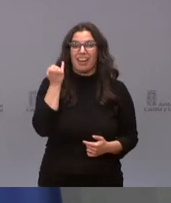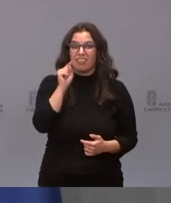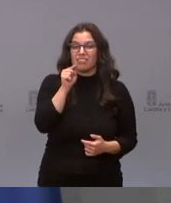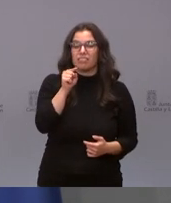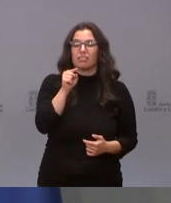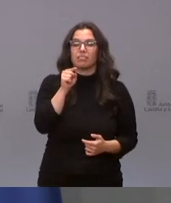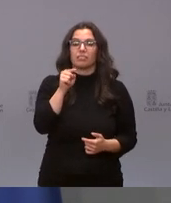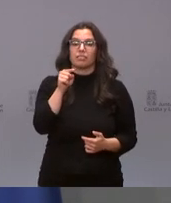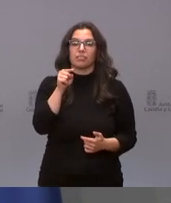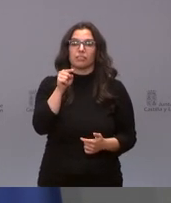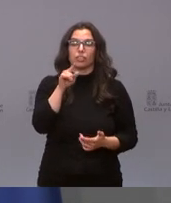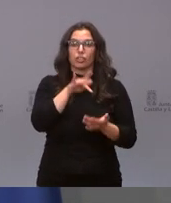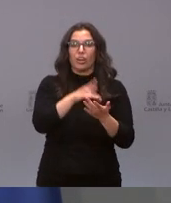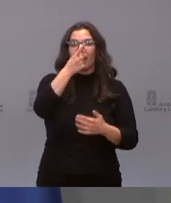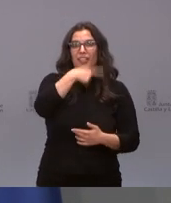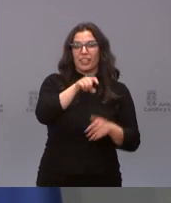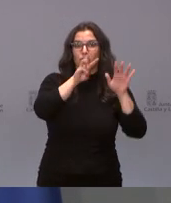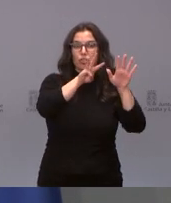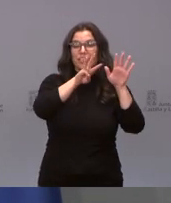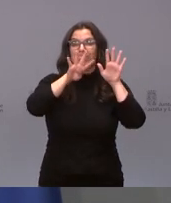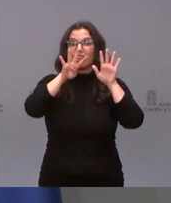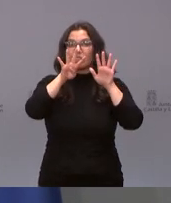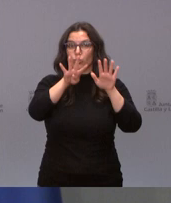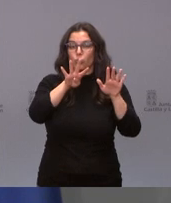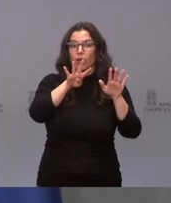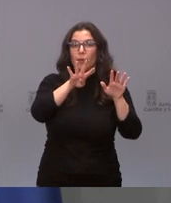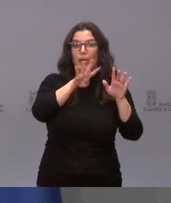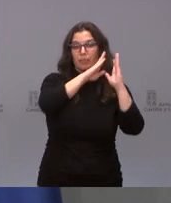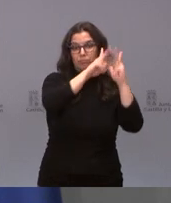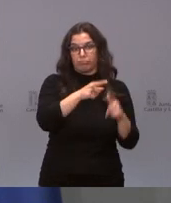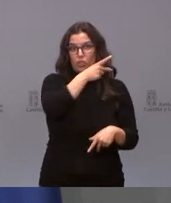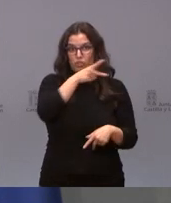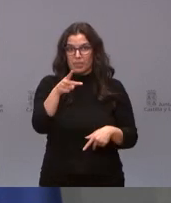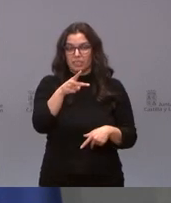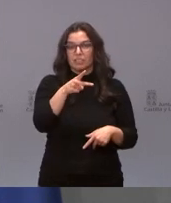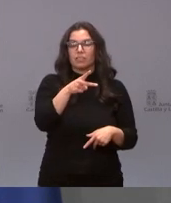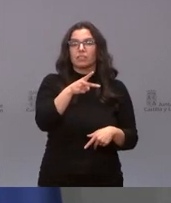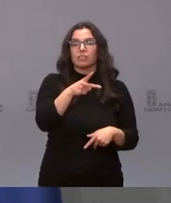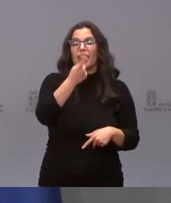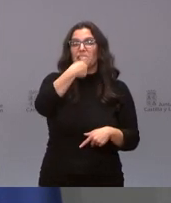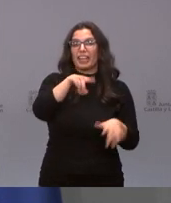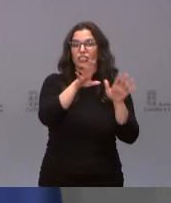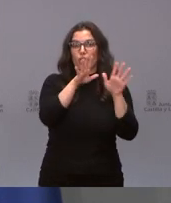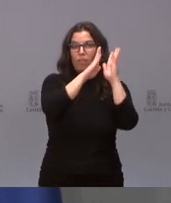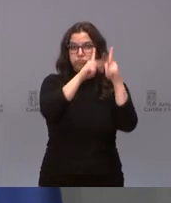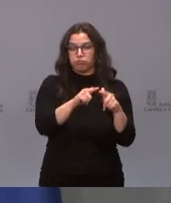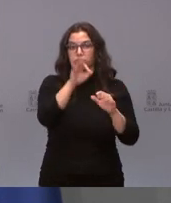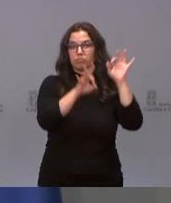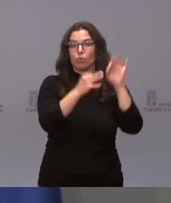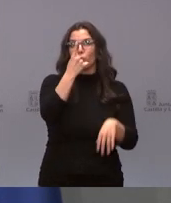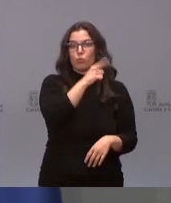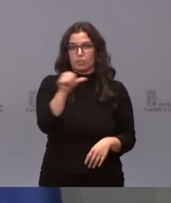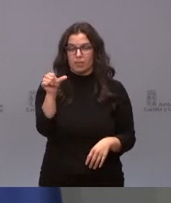tenemos 189 incidencia acumulada 14 días y 110 en incidencia acumulada